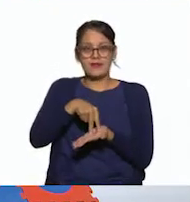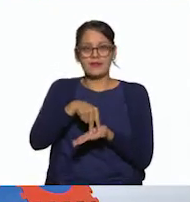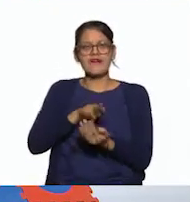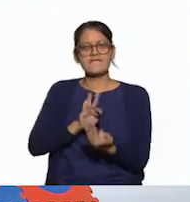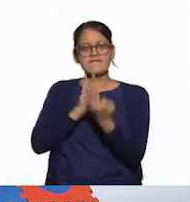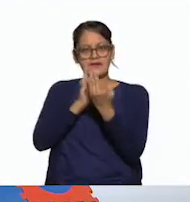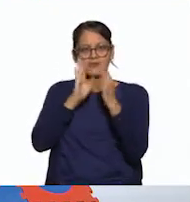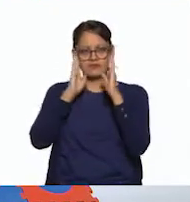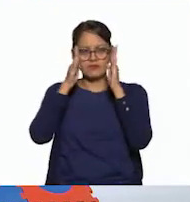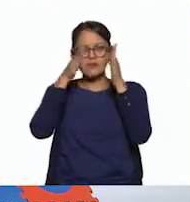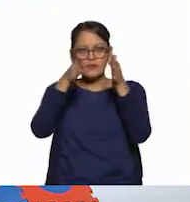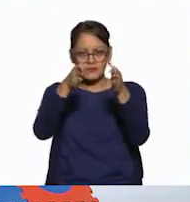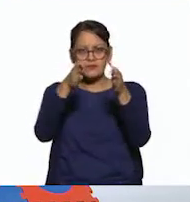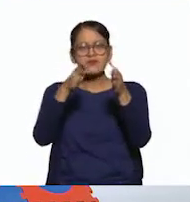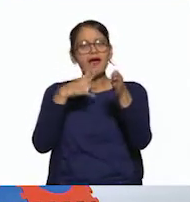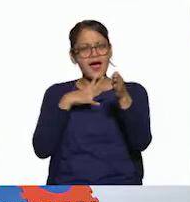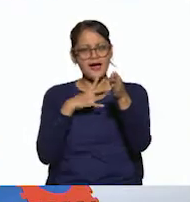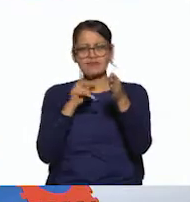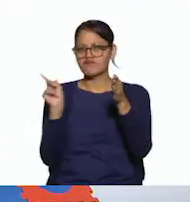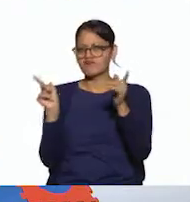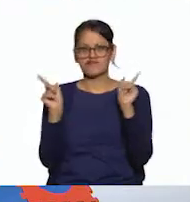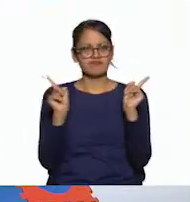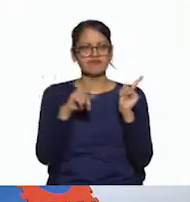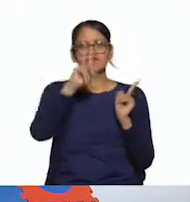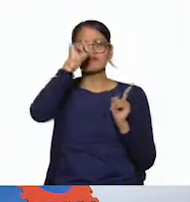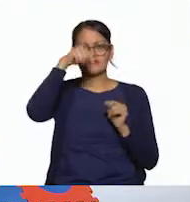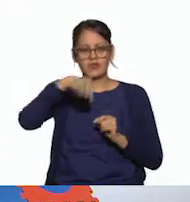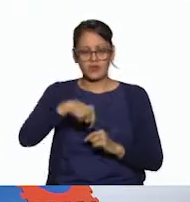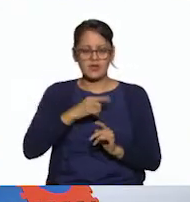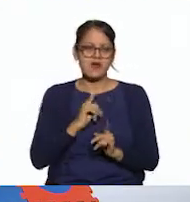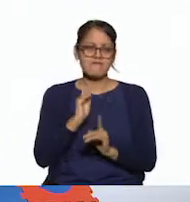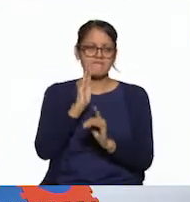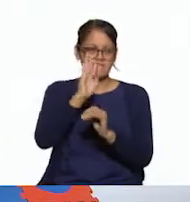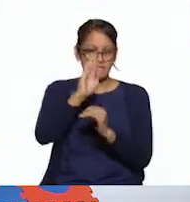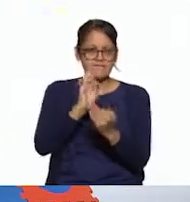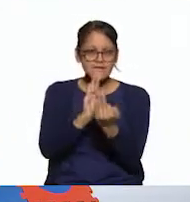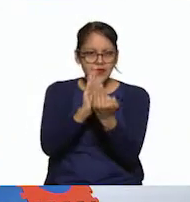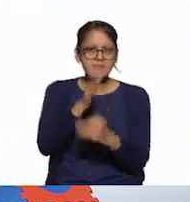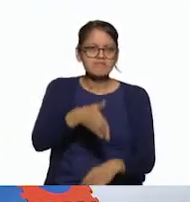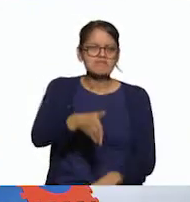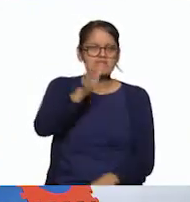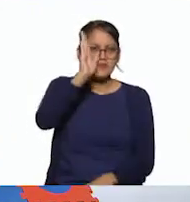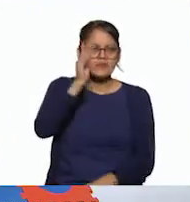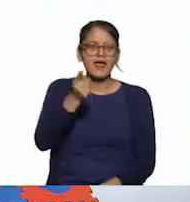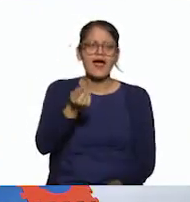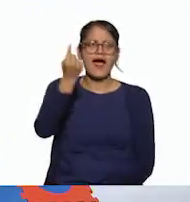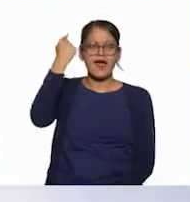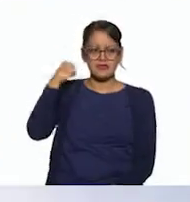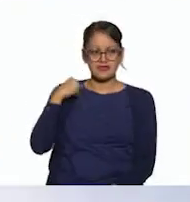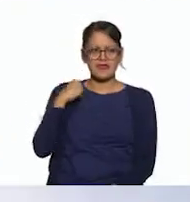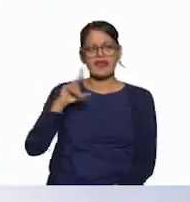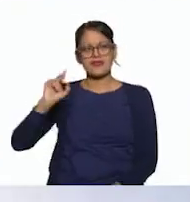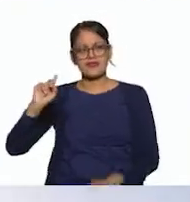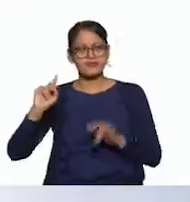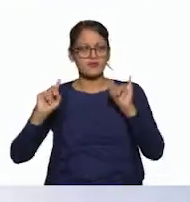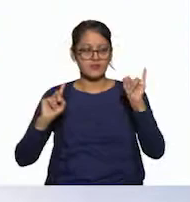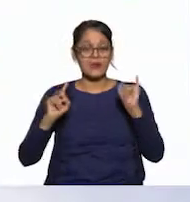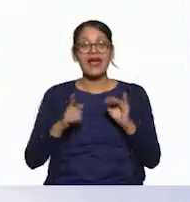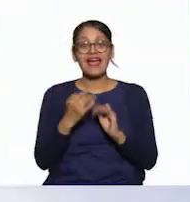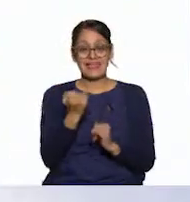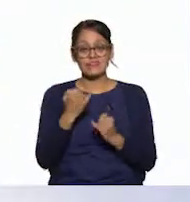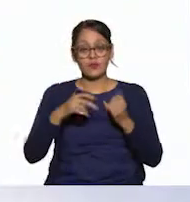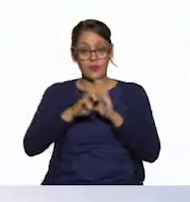frente... Ahí son nuestras referencias, digamos. Exactamente. Para ir al siempre. Frente o a la derecha o a si la izquierda. Si yo estoy acá, atrás. Si yo te estoy viendo, mi frente vas a ser